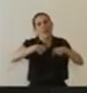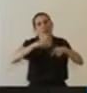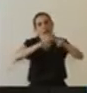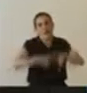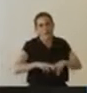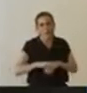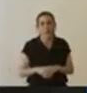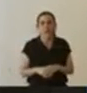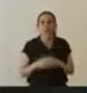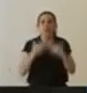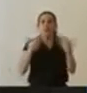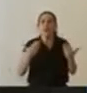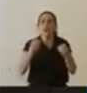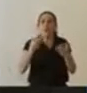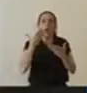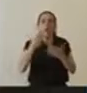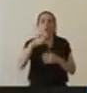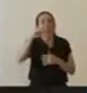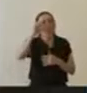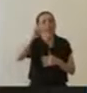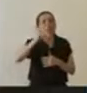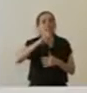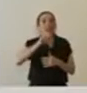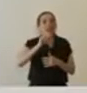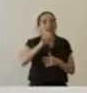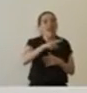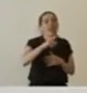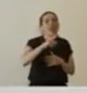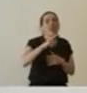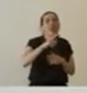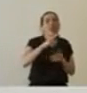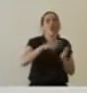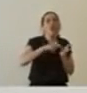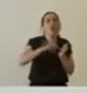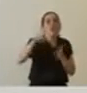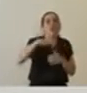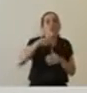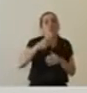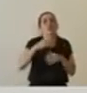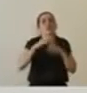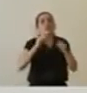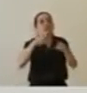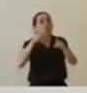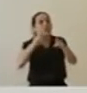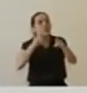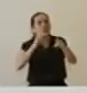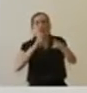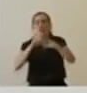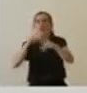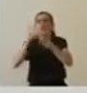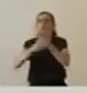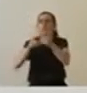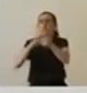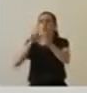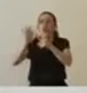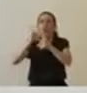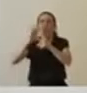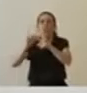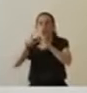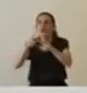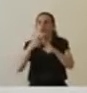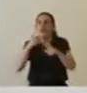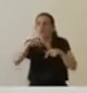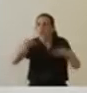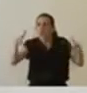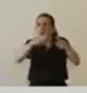Buenas tardes, Juan Pablo Peralta de la Agencia Globatium y SMC Noticias México. Secretaria Bisotti y Ministro Quirós, no sé si en esta reunión